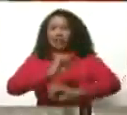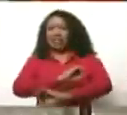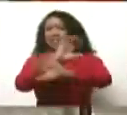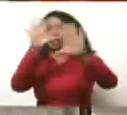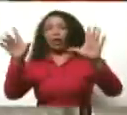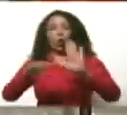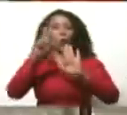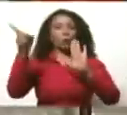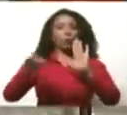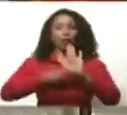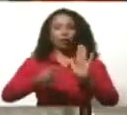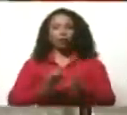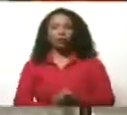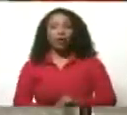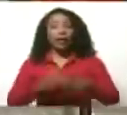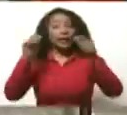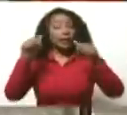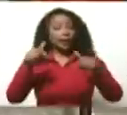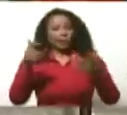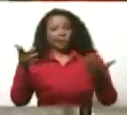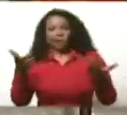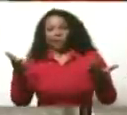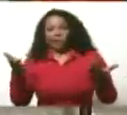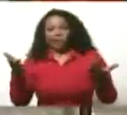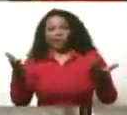flote, y que obviamente